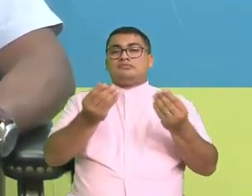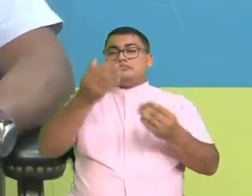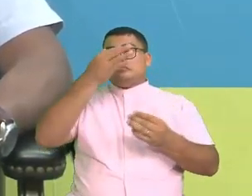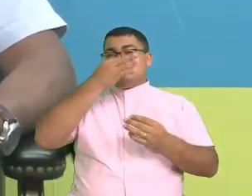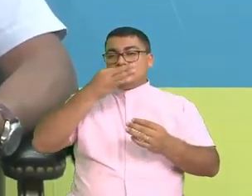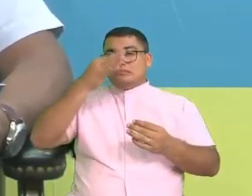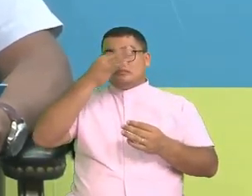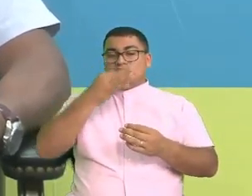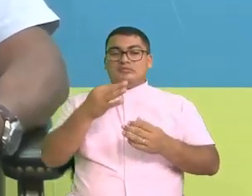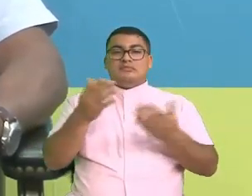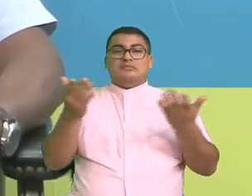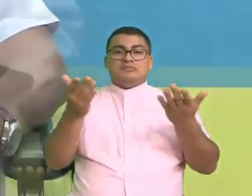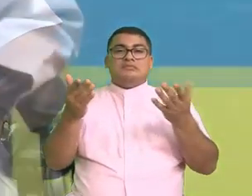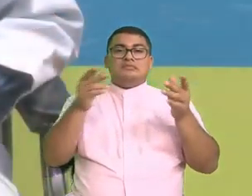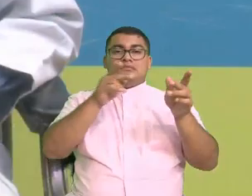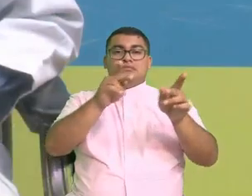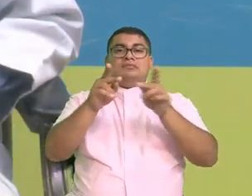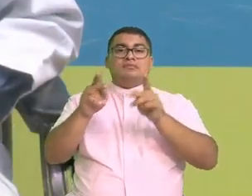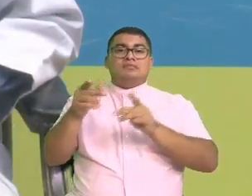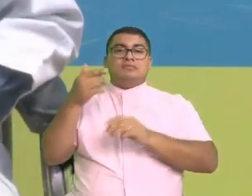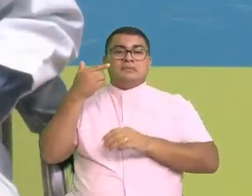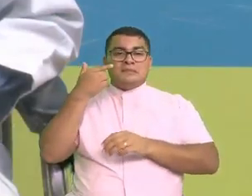de moco, como le conocemos